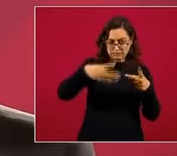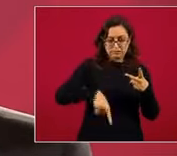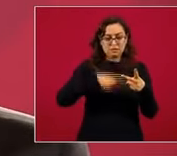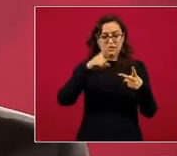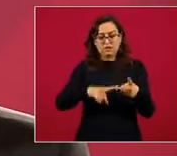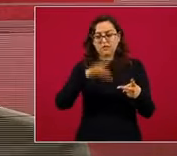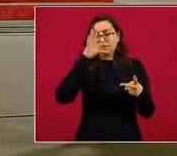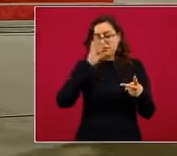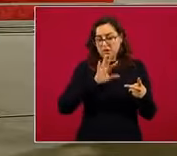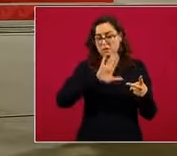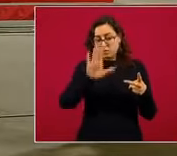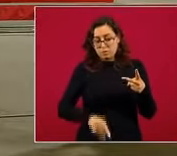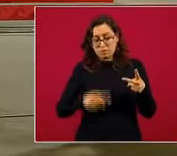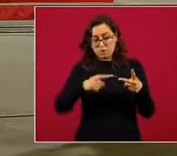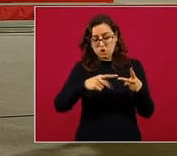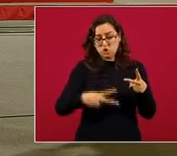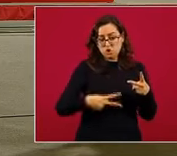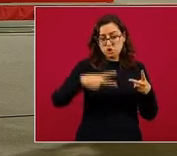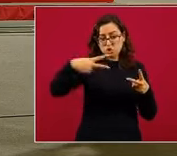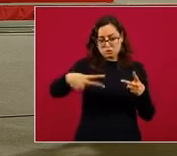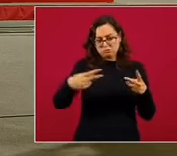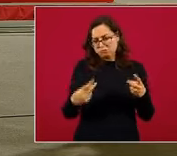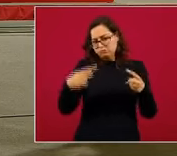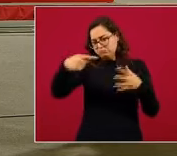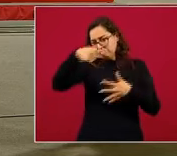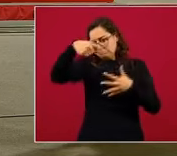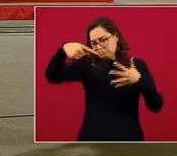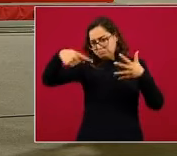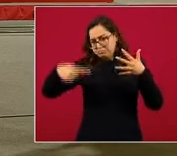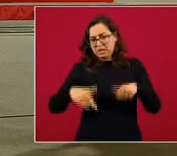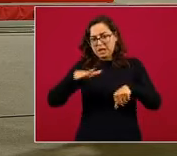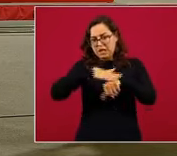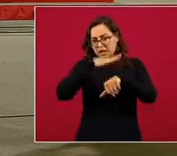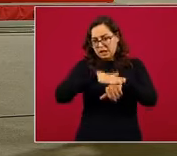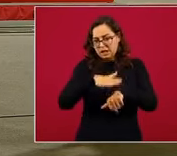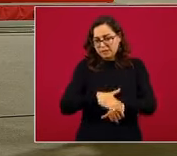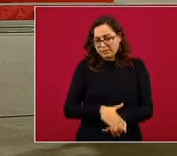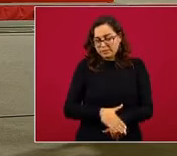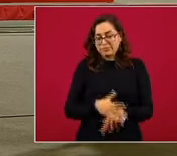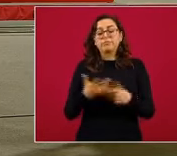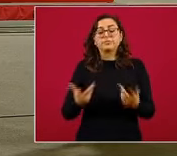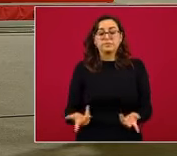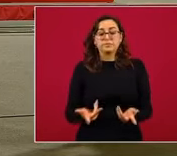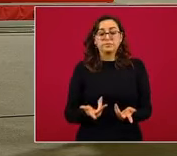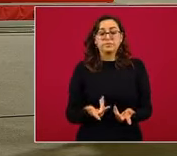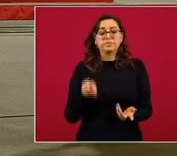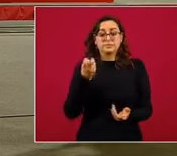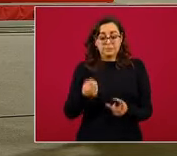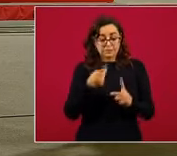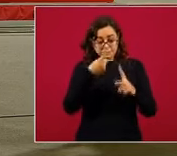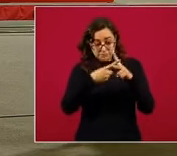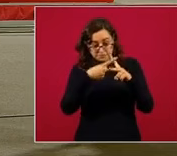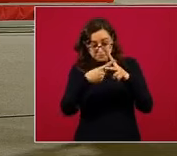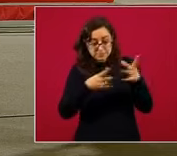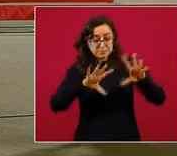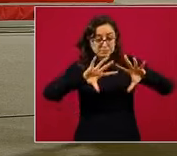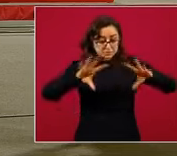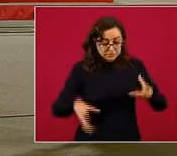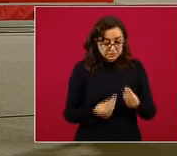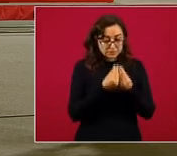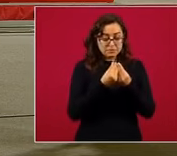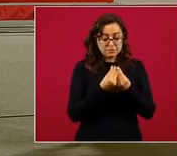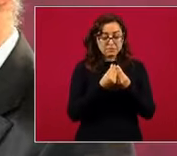mortalidad, medido por 2 indicadores, etcétera. El instrumento lo que permite es una medida universal para